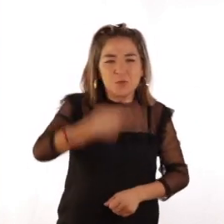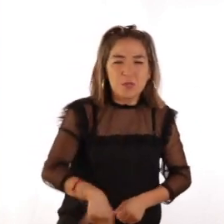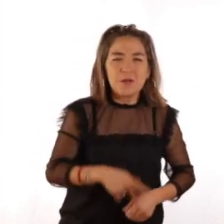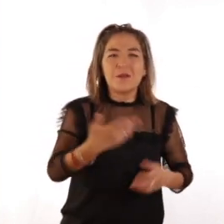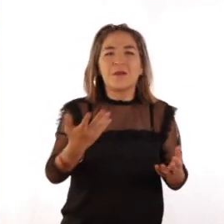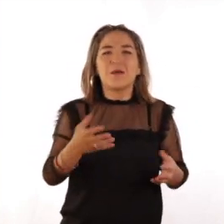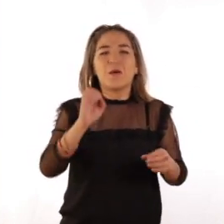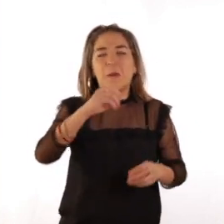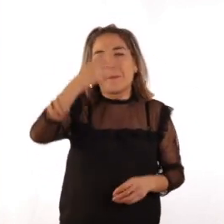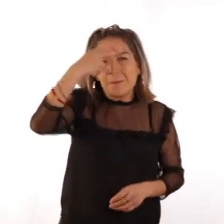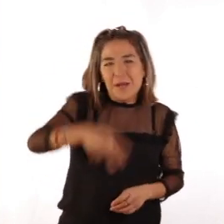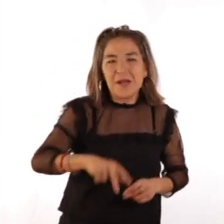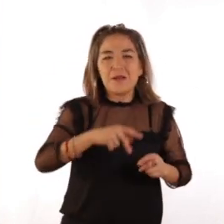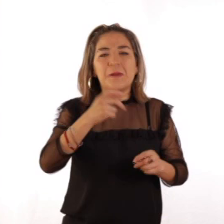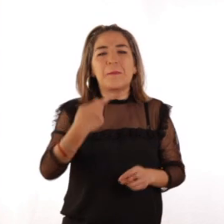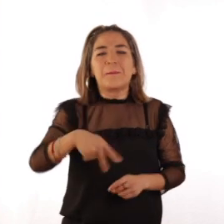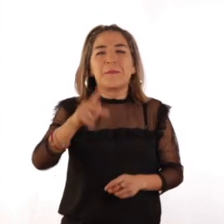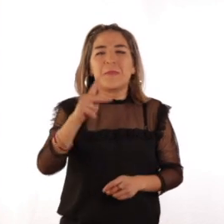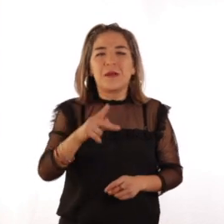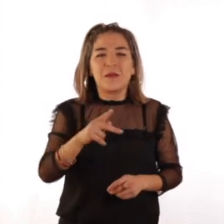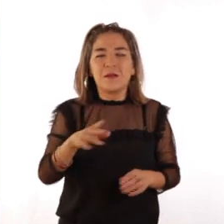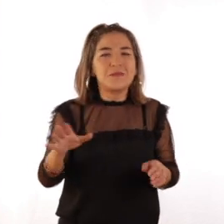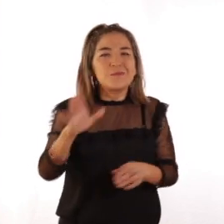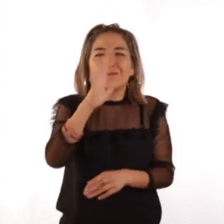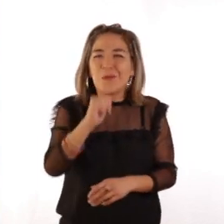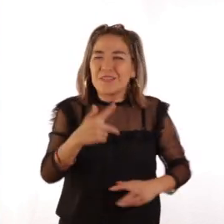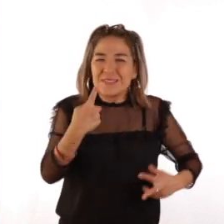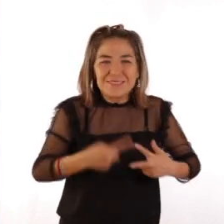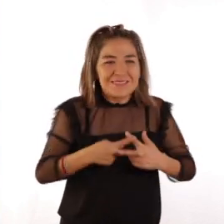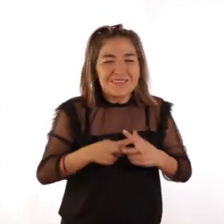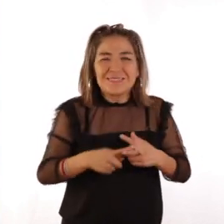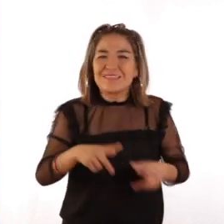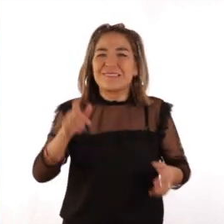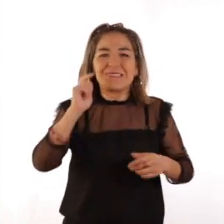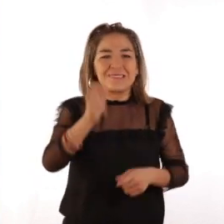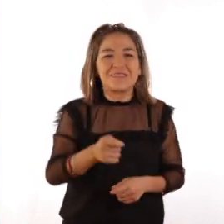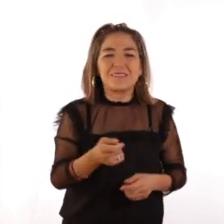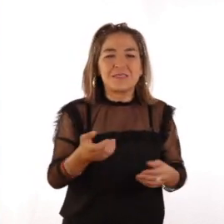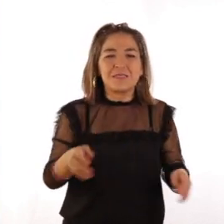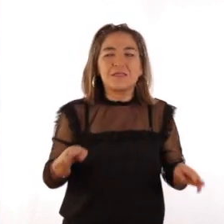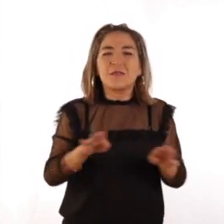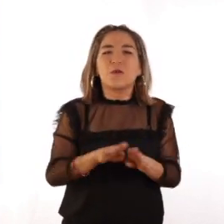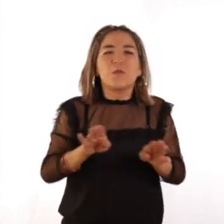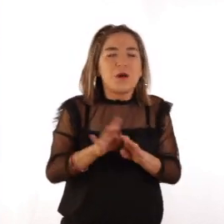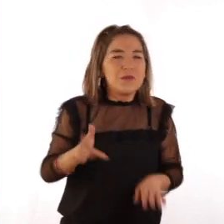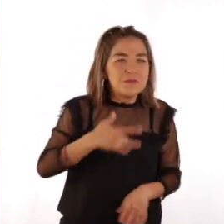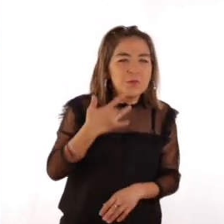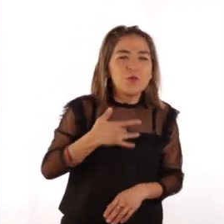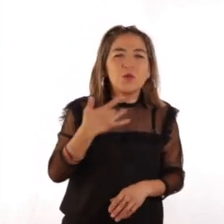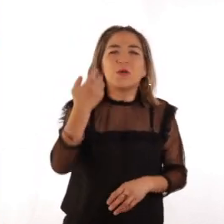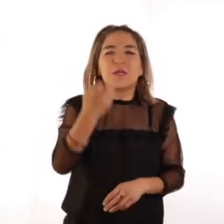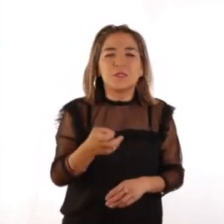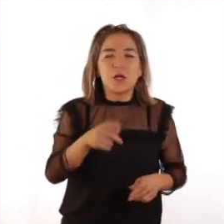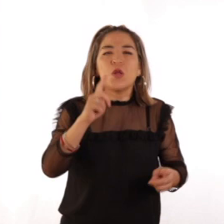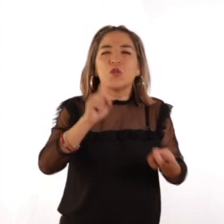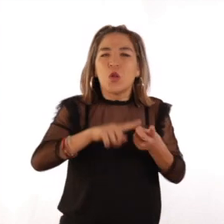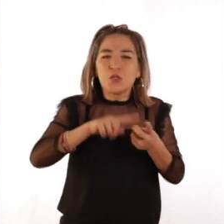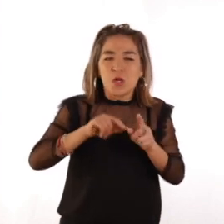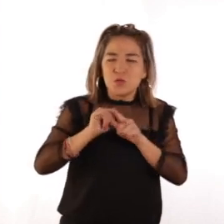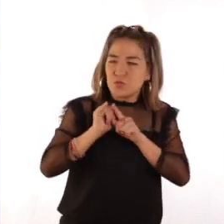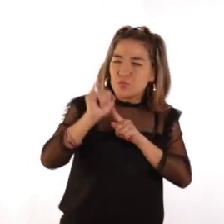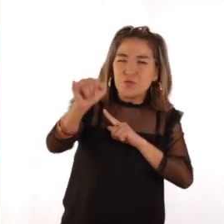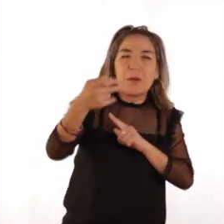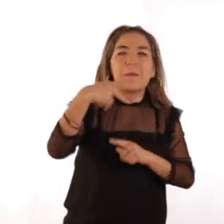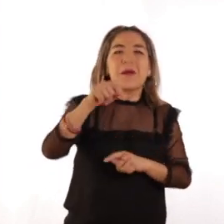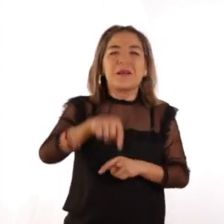ejemplo, a lo mejor de México o de alguna otra, pero que sea incalculable, que no podamos nosotros poder estimar hasta dónde